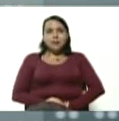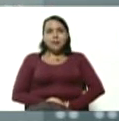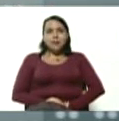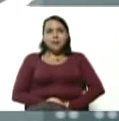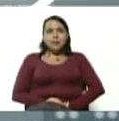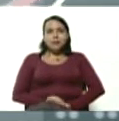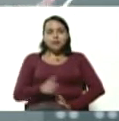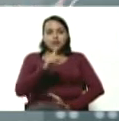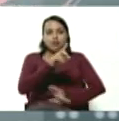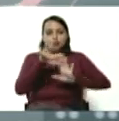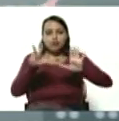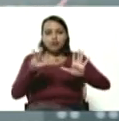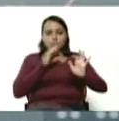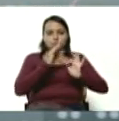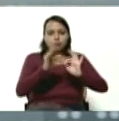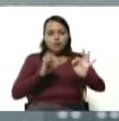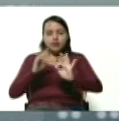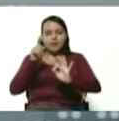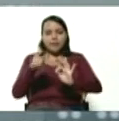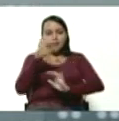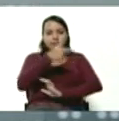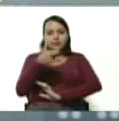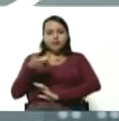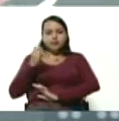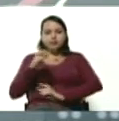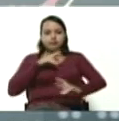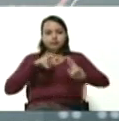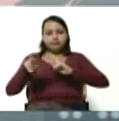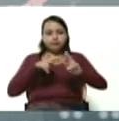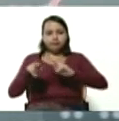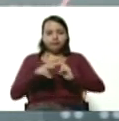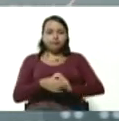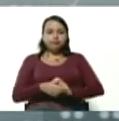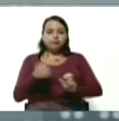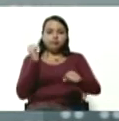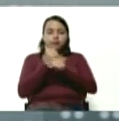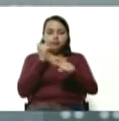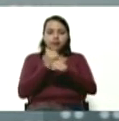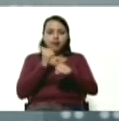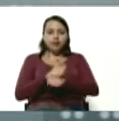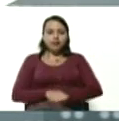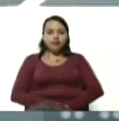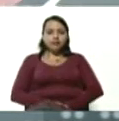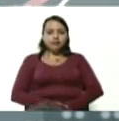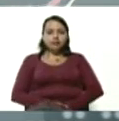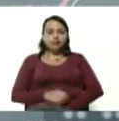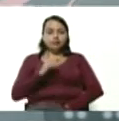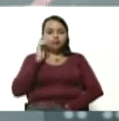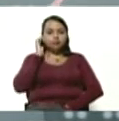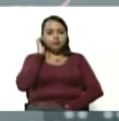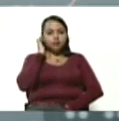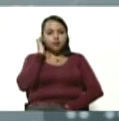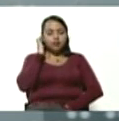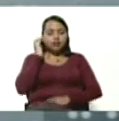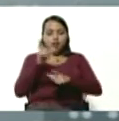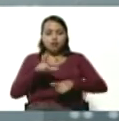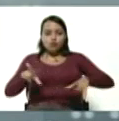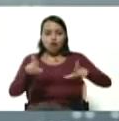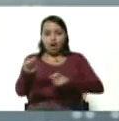Guayrén, personas que están vinculadas a colaboradores o a trabajadores del PAS y del Coronado Sanitario, que tenemos